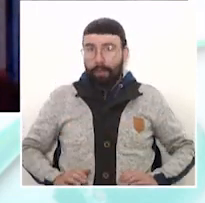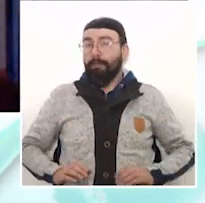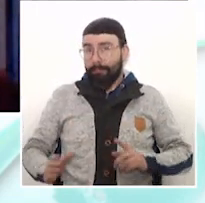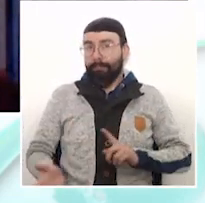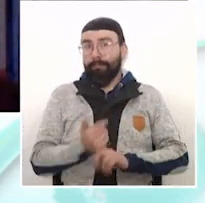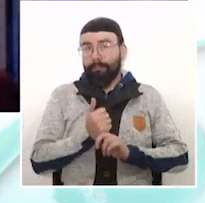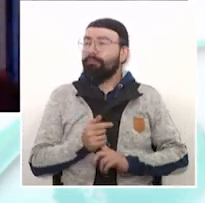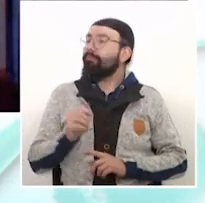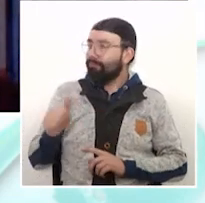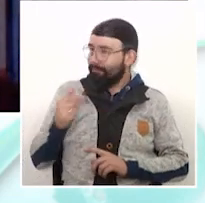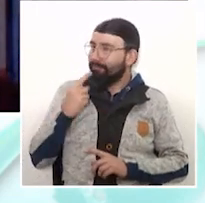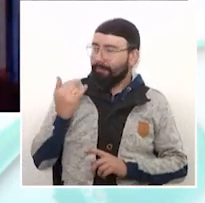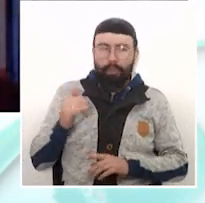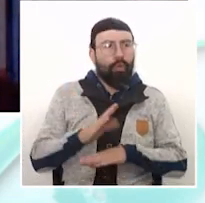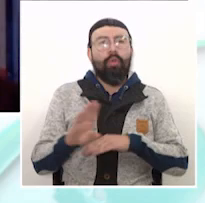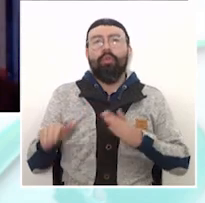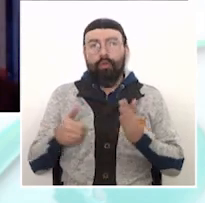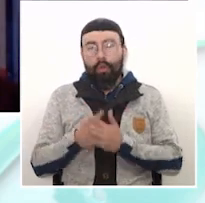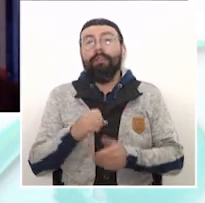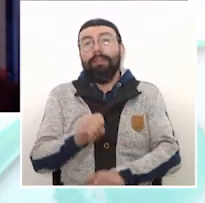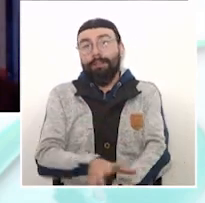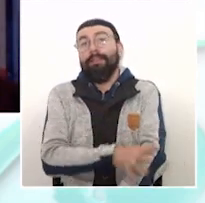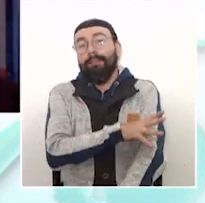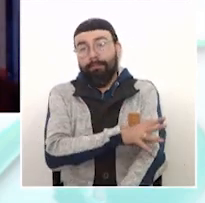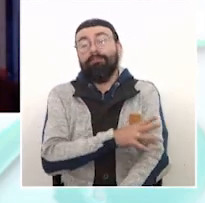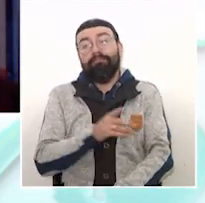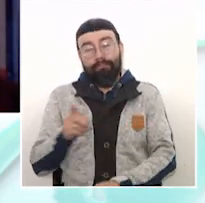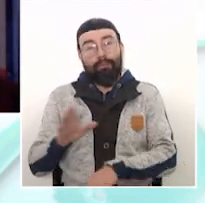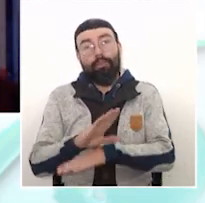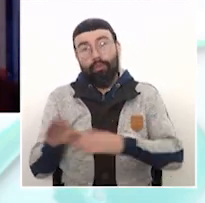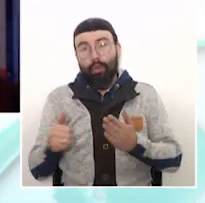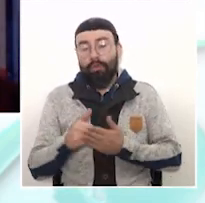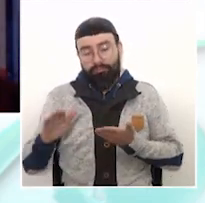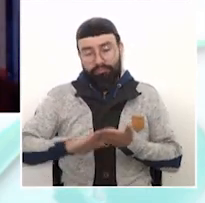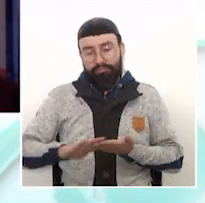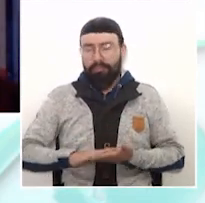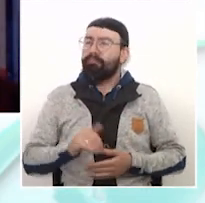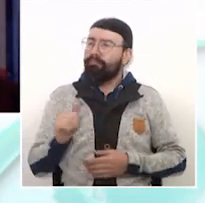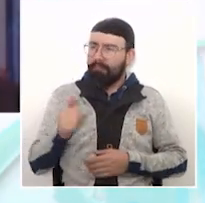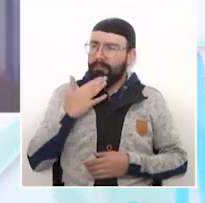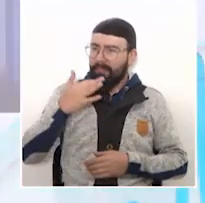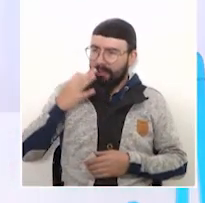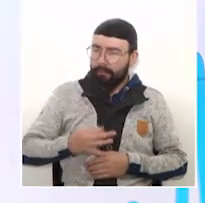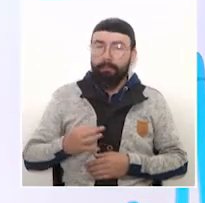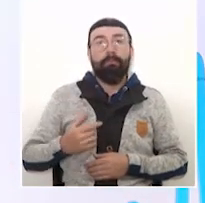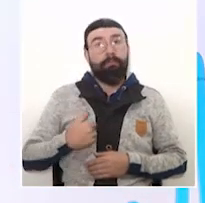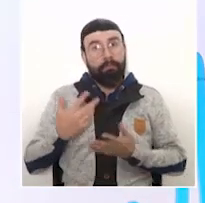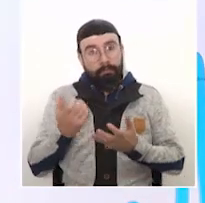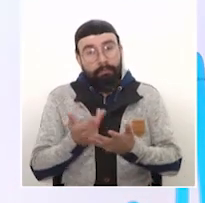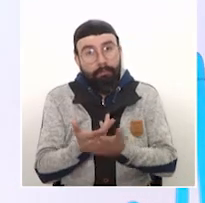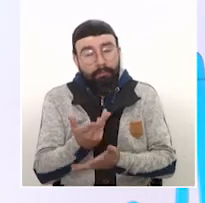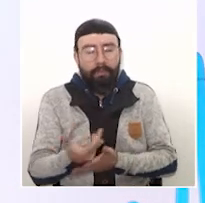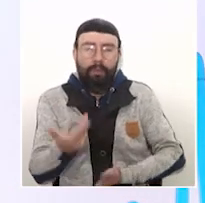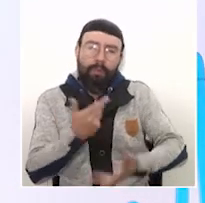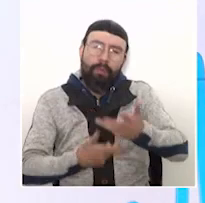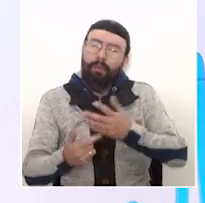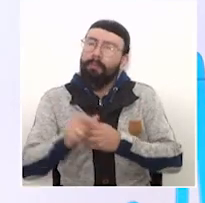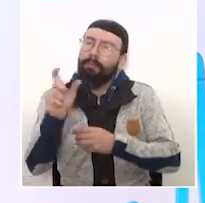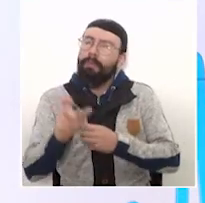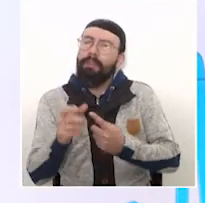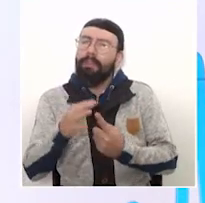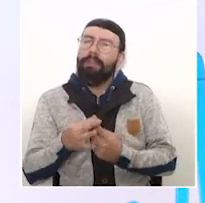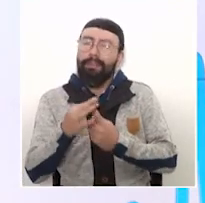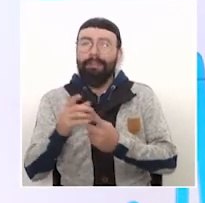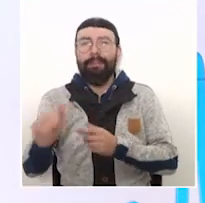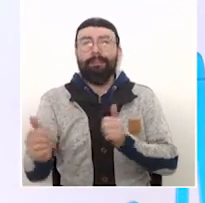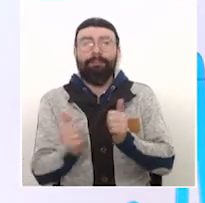tú lo has dicho, y esto es una gran verdad. Y queremos concientizar a las personas sobre esto. Uno de los especialistas que nos acompaña